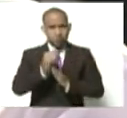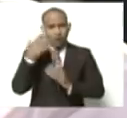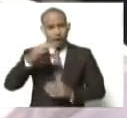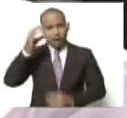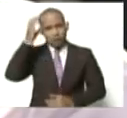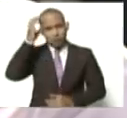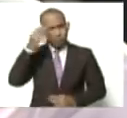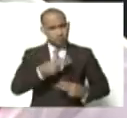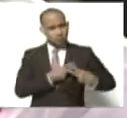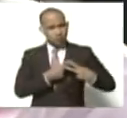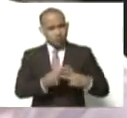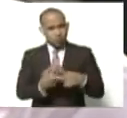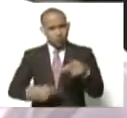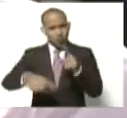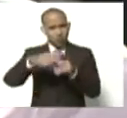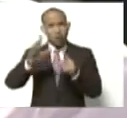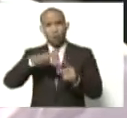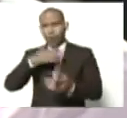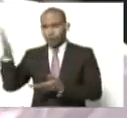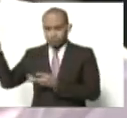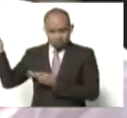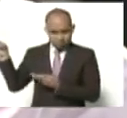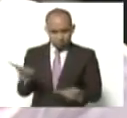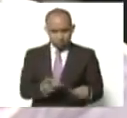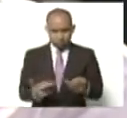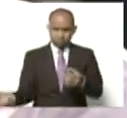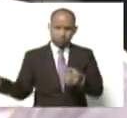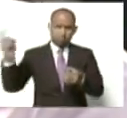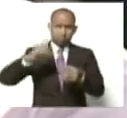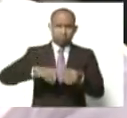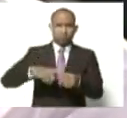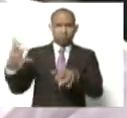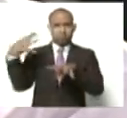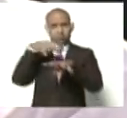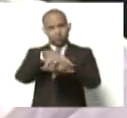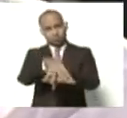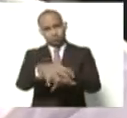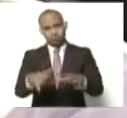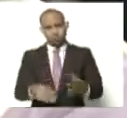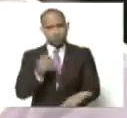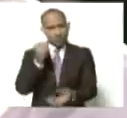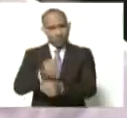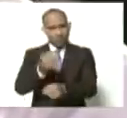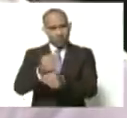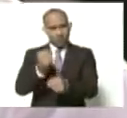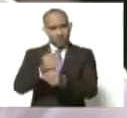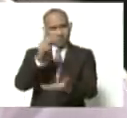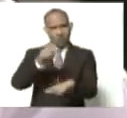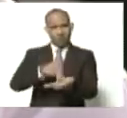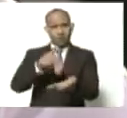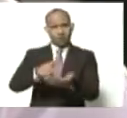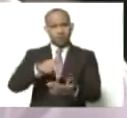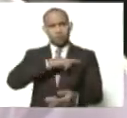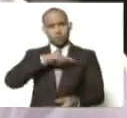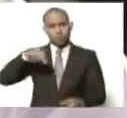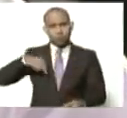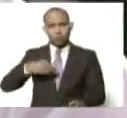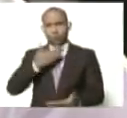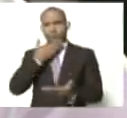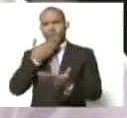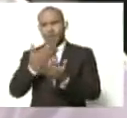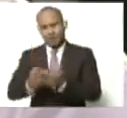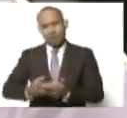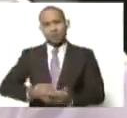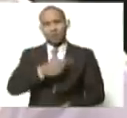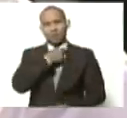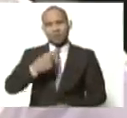tenga voluntad de sumarse, a que venga, a que se integre, a que se incorpore. Y termino agradeciéndole a usted, presidente, en nombre